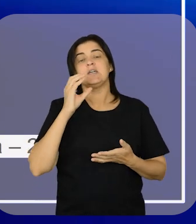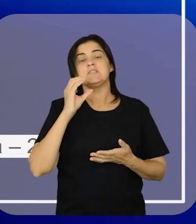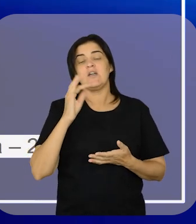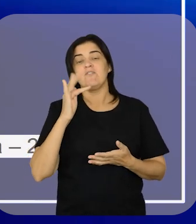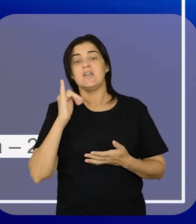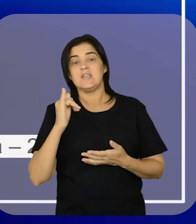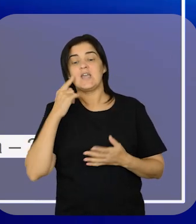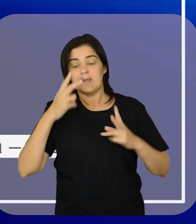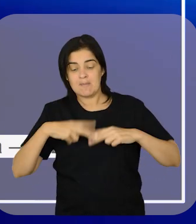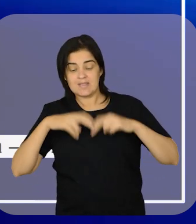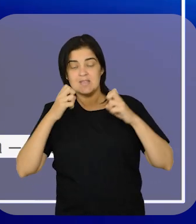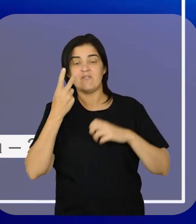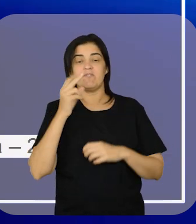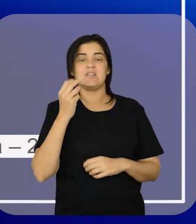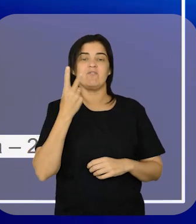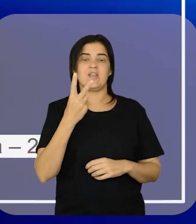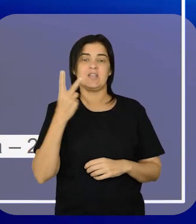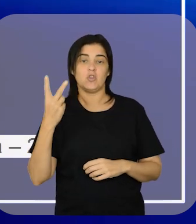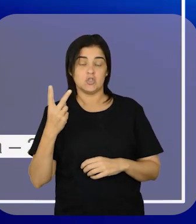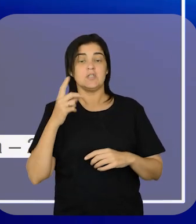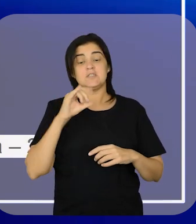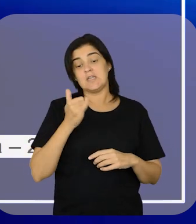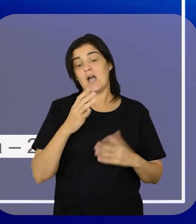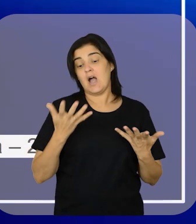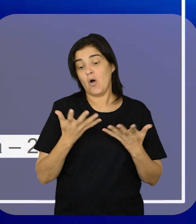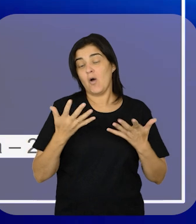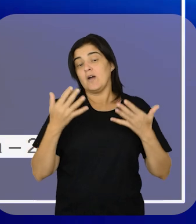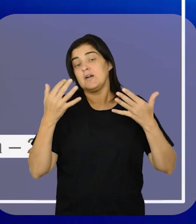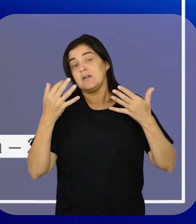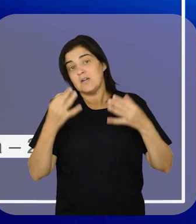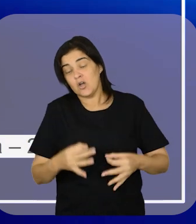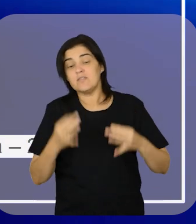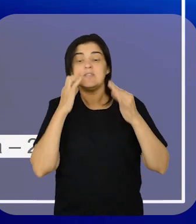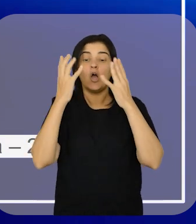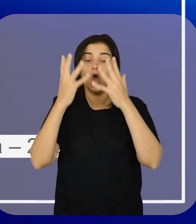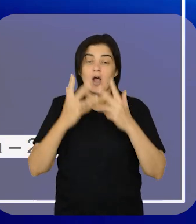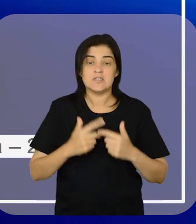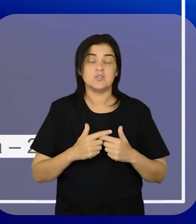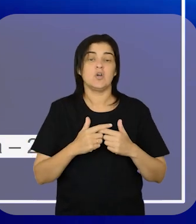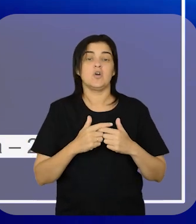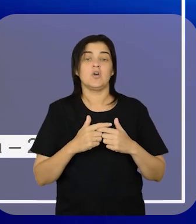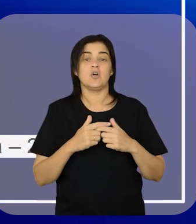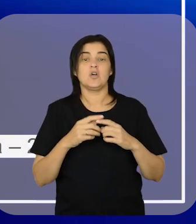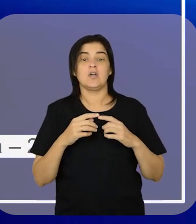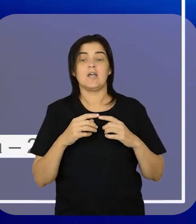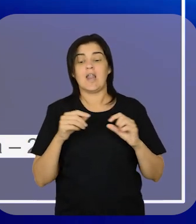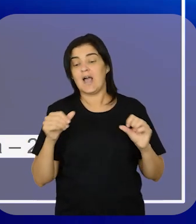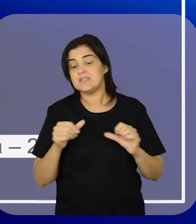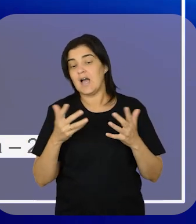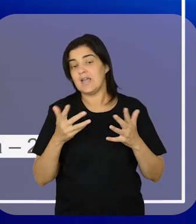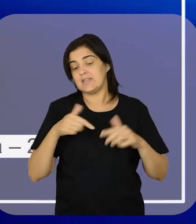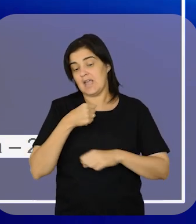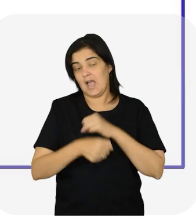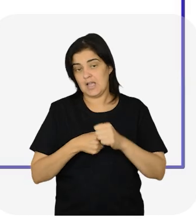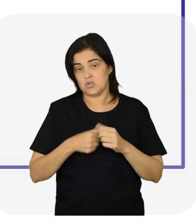Investiga en el 2022. Pero bueno, nos encontramos por cuestiones de organización, nos encontramos realizándola este